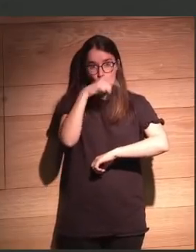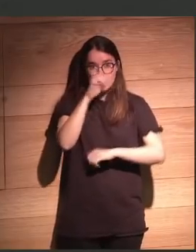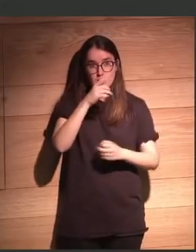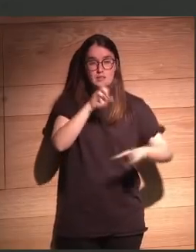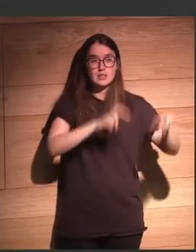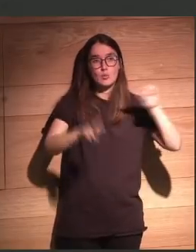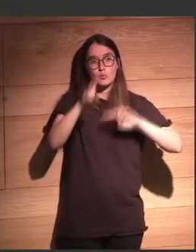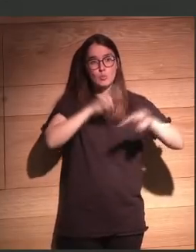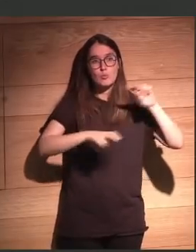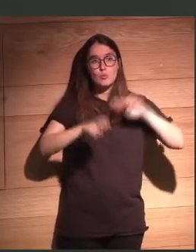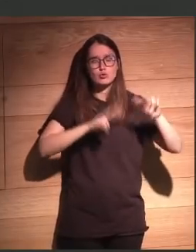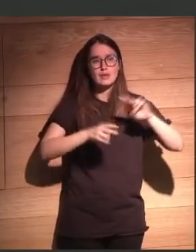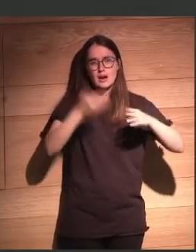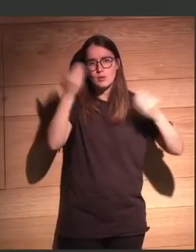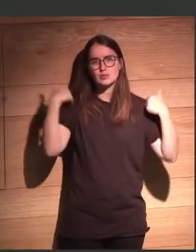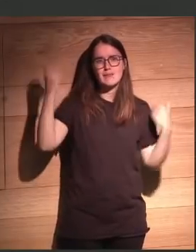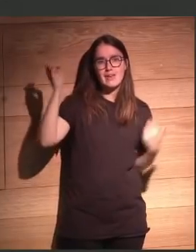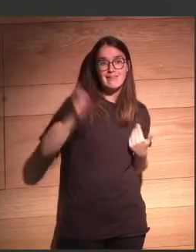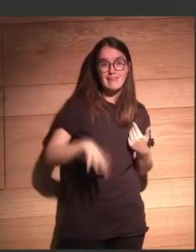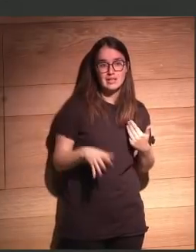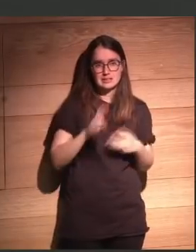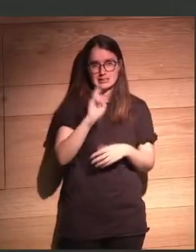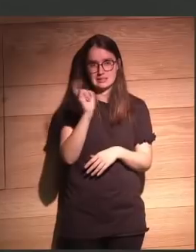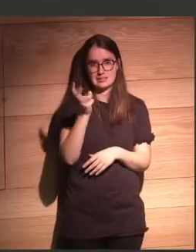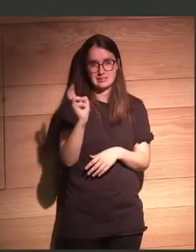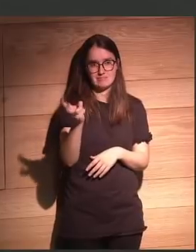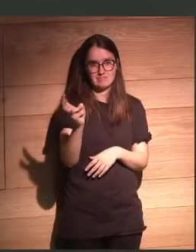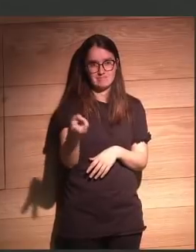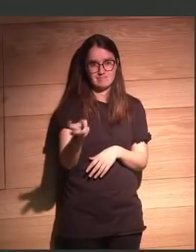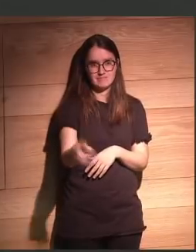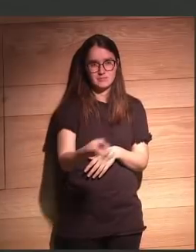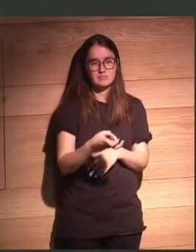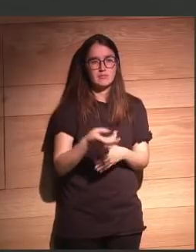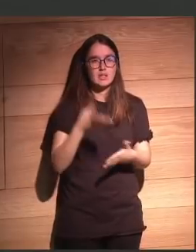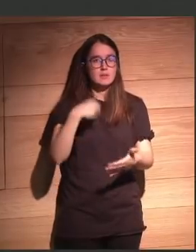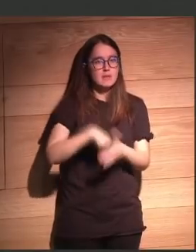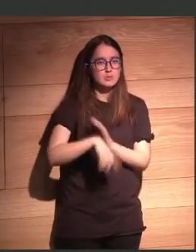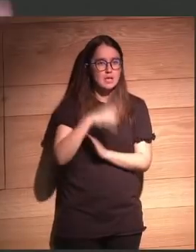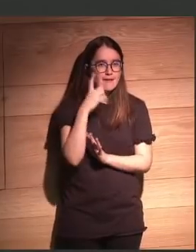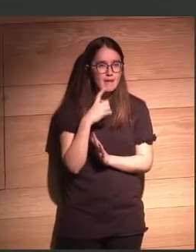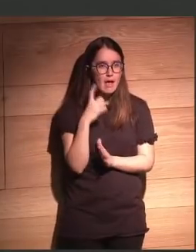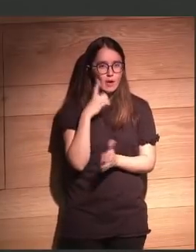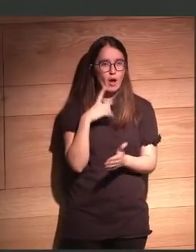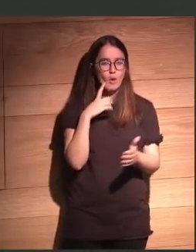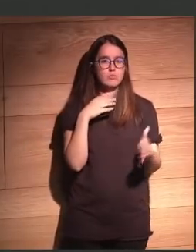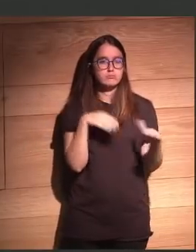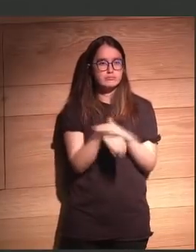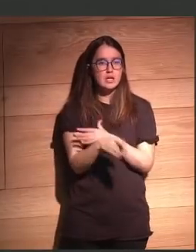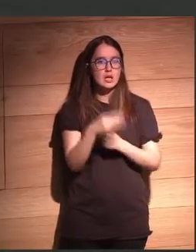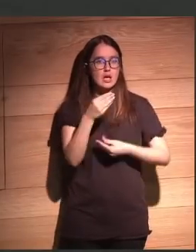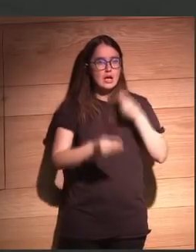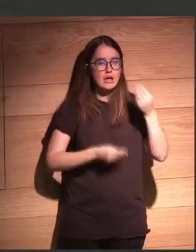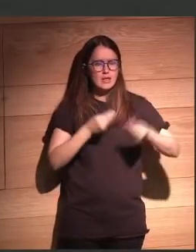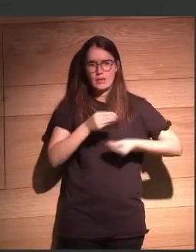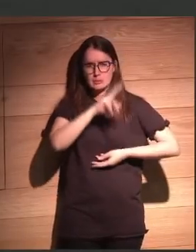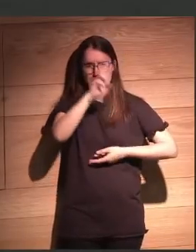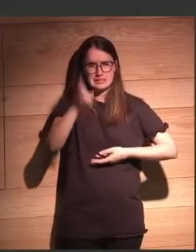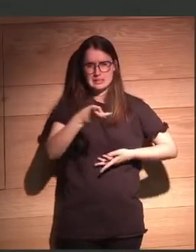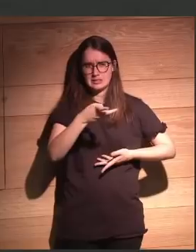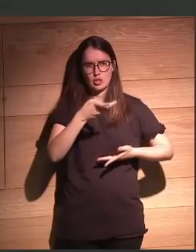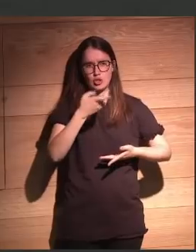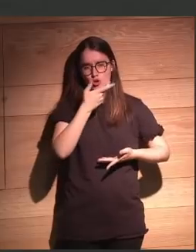quién está detrás de qué, etcétera, etcétera, etcétera, ¿no? Nos metemos en las sucursales, hacemos scratches, en fin, ya